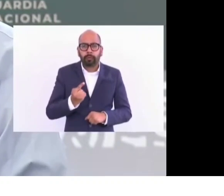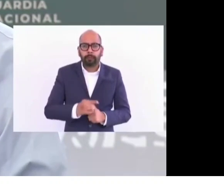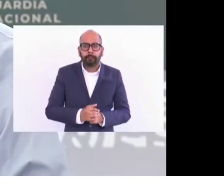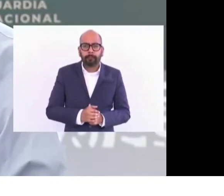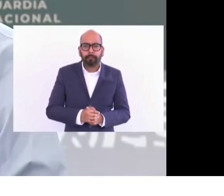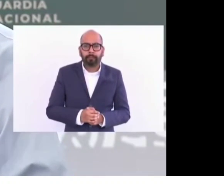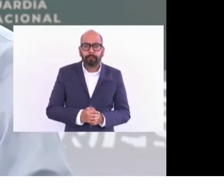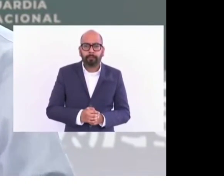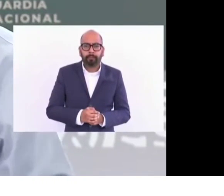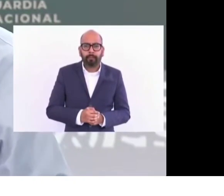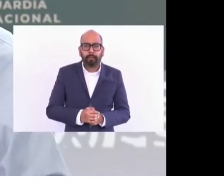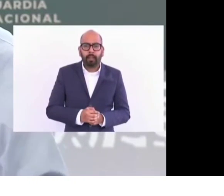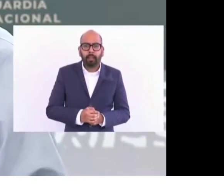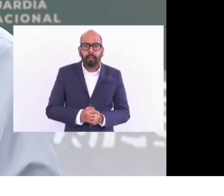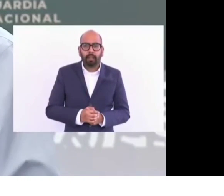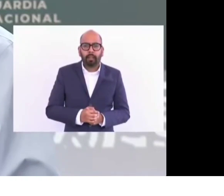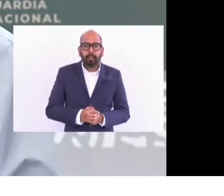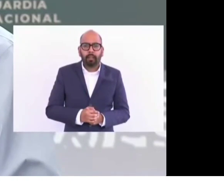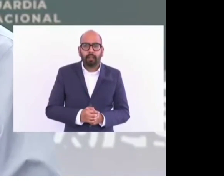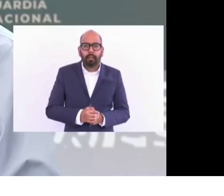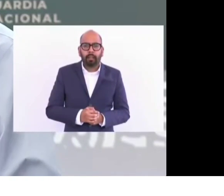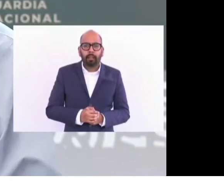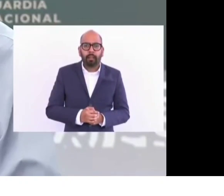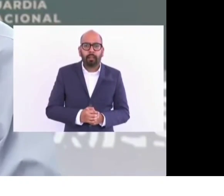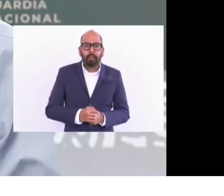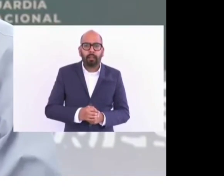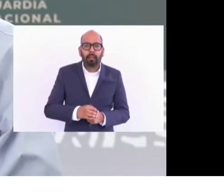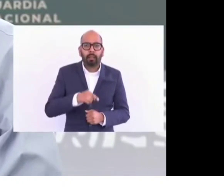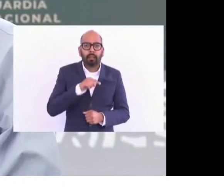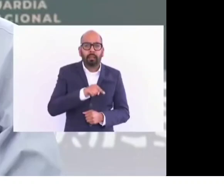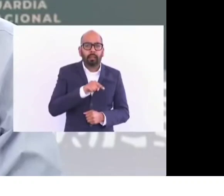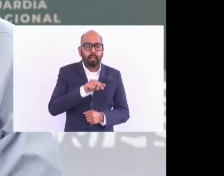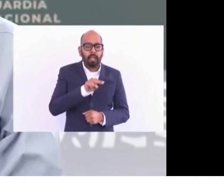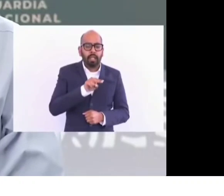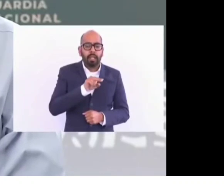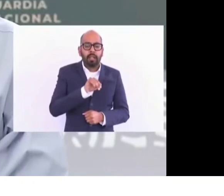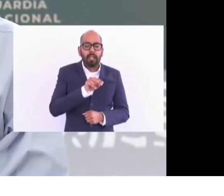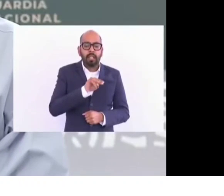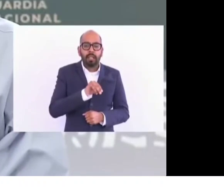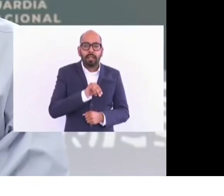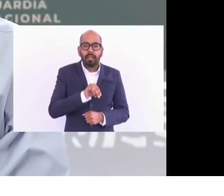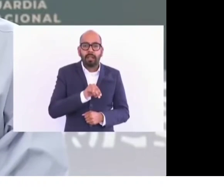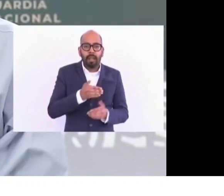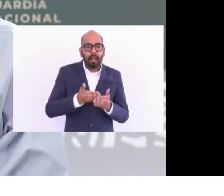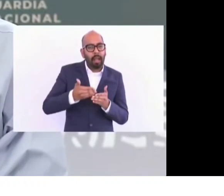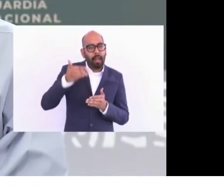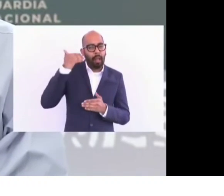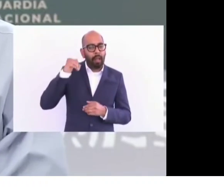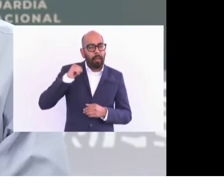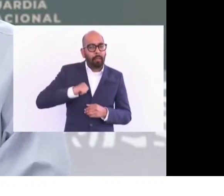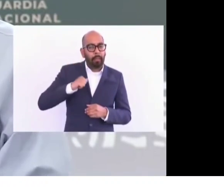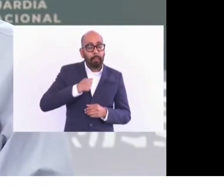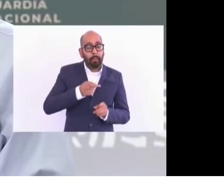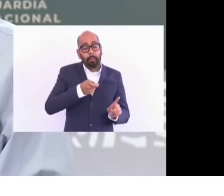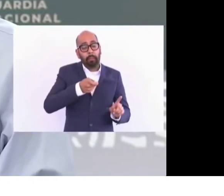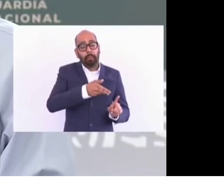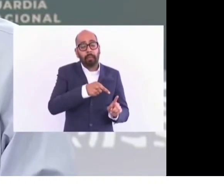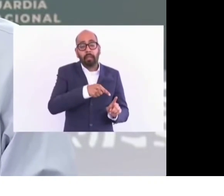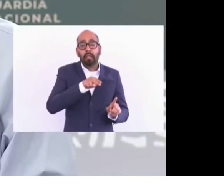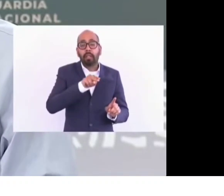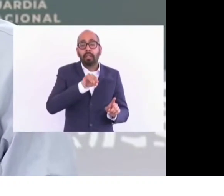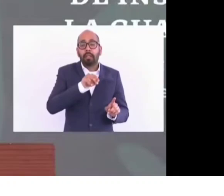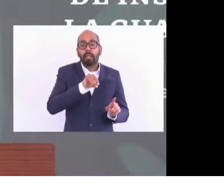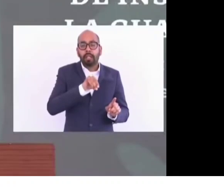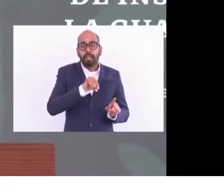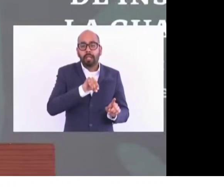no se va ni siquiera a hablar de ninis, como era antes. Cómo se trataba de